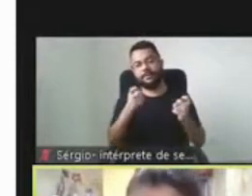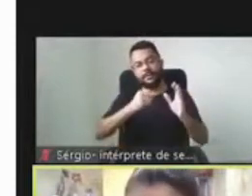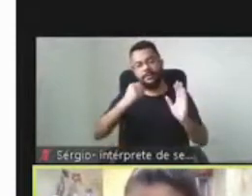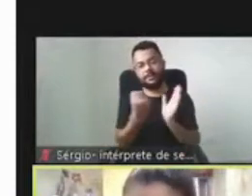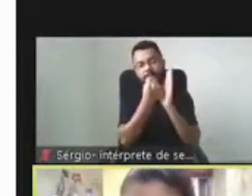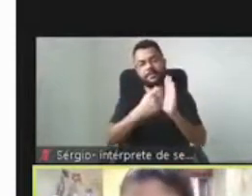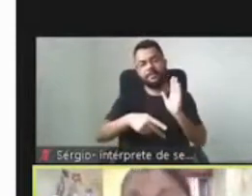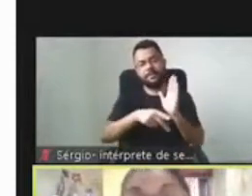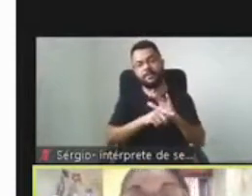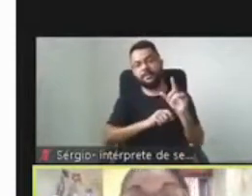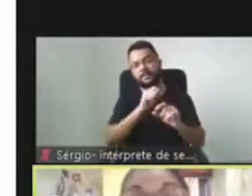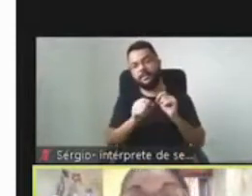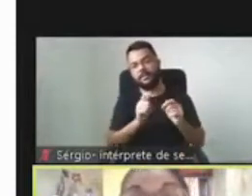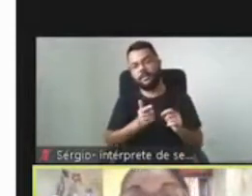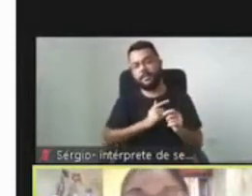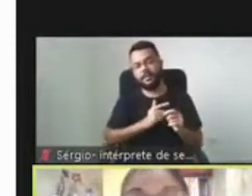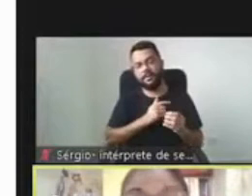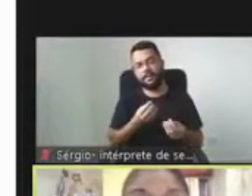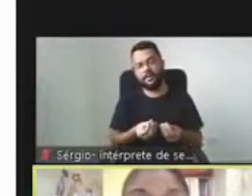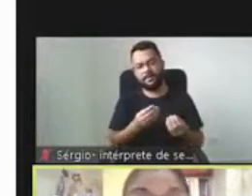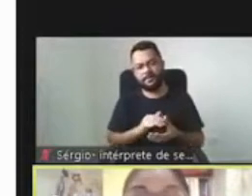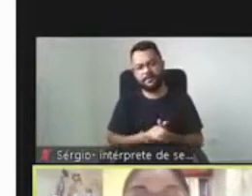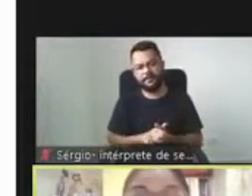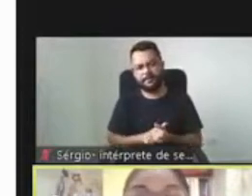las situaciones de riesgo y emergencias.